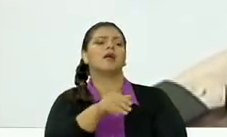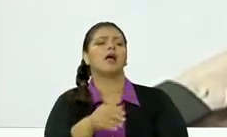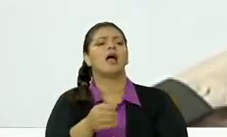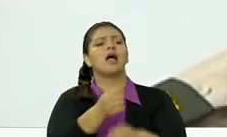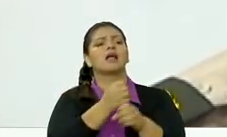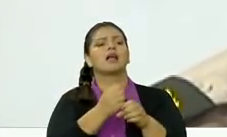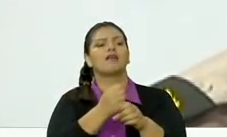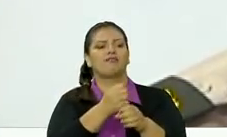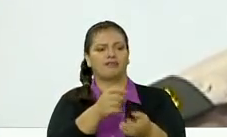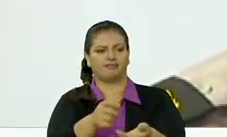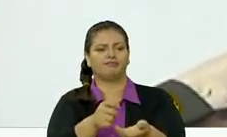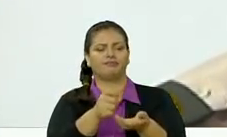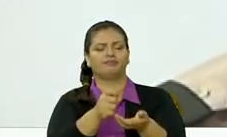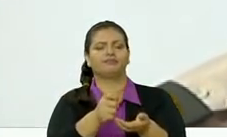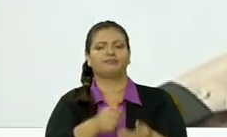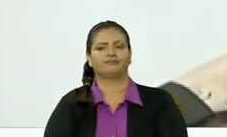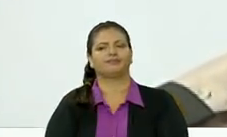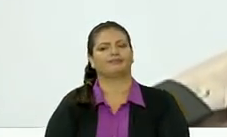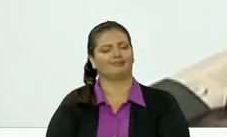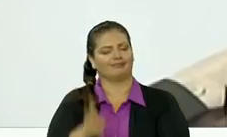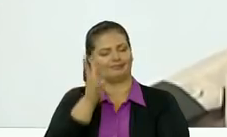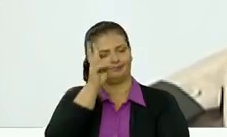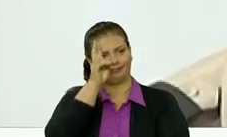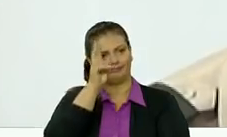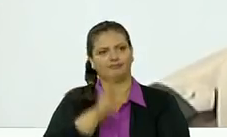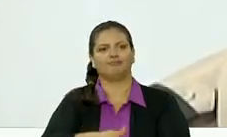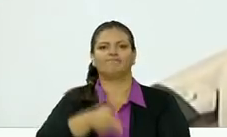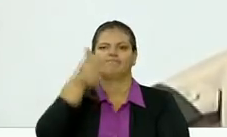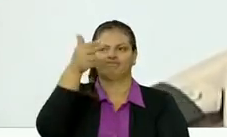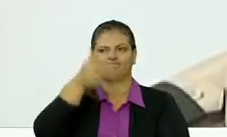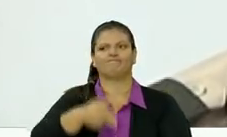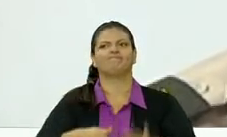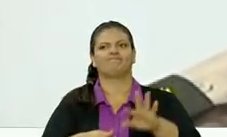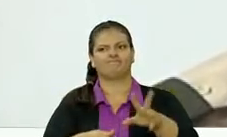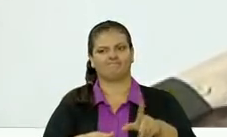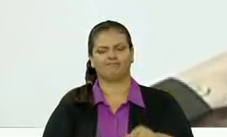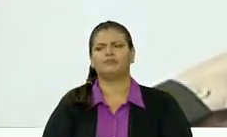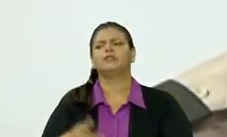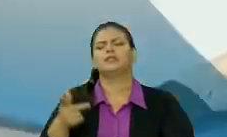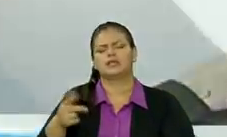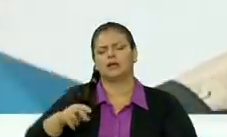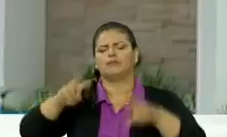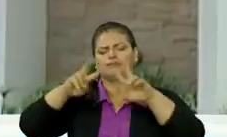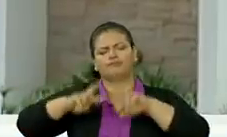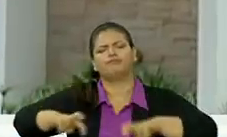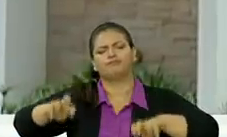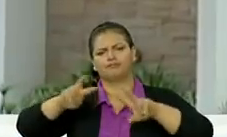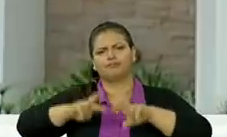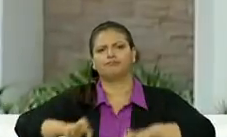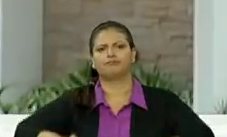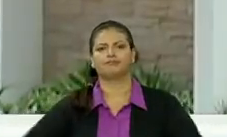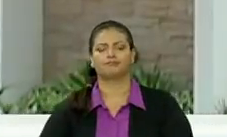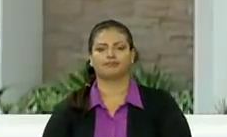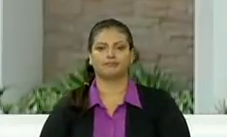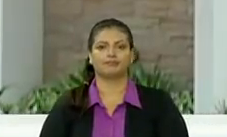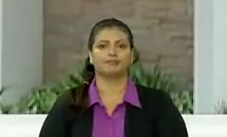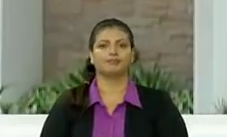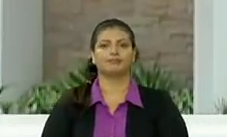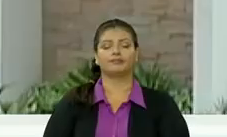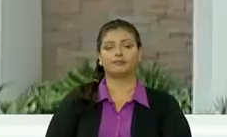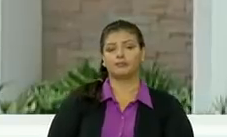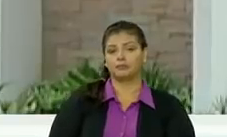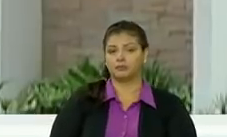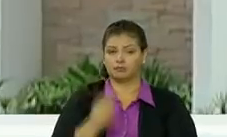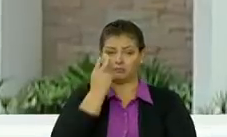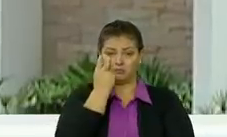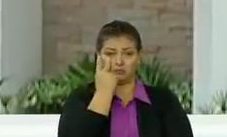los diversos equipos trabajando, levantando las técnicas investigativas que tenemos. Sin embargo, piden a la ciudadanía que